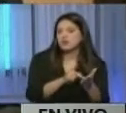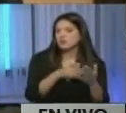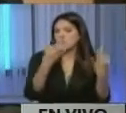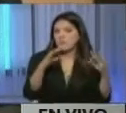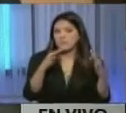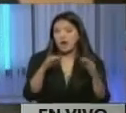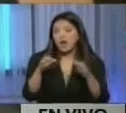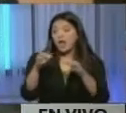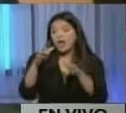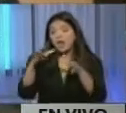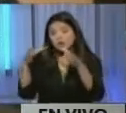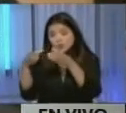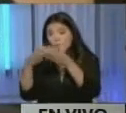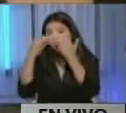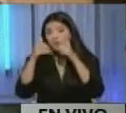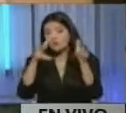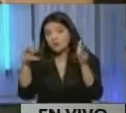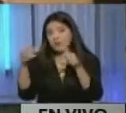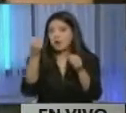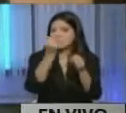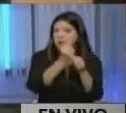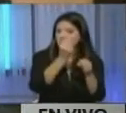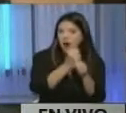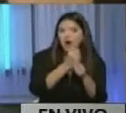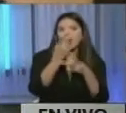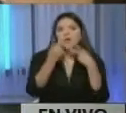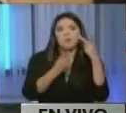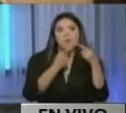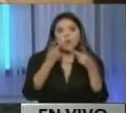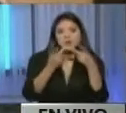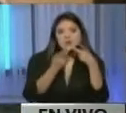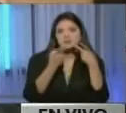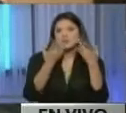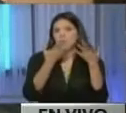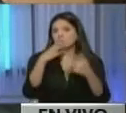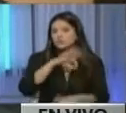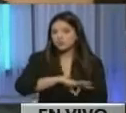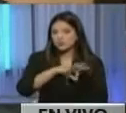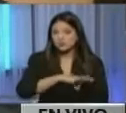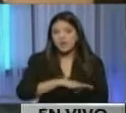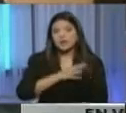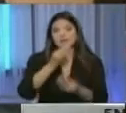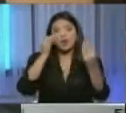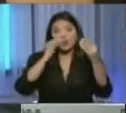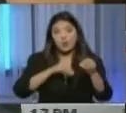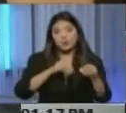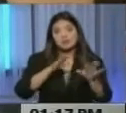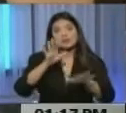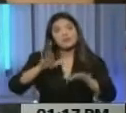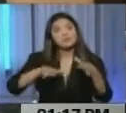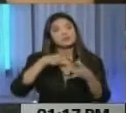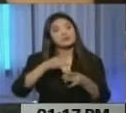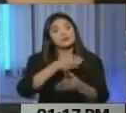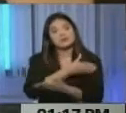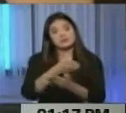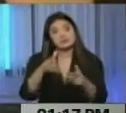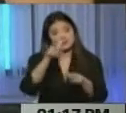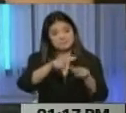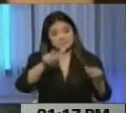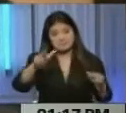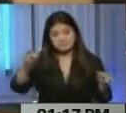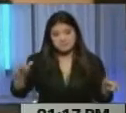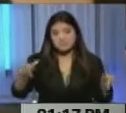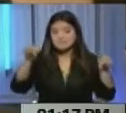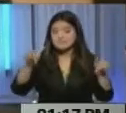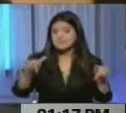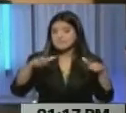FAREP en lo económico, lo político y lo social de acuerdo con sus intereses. Estas